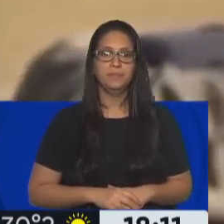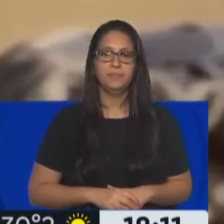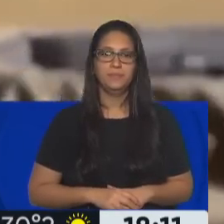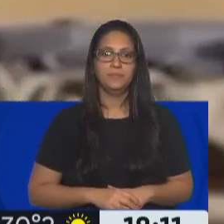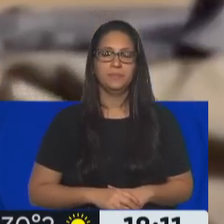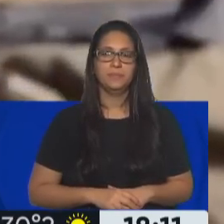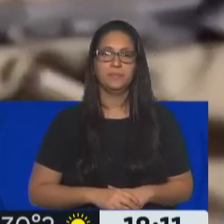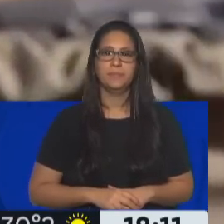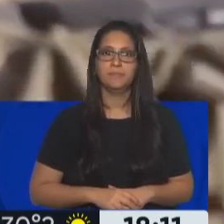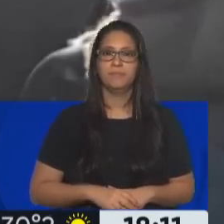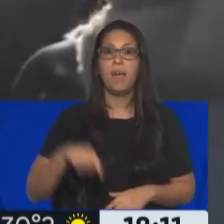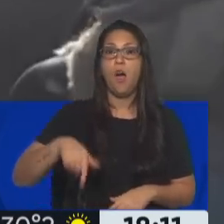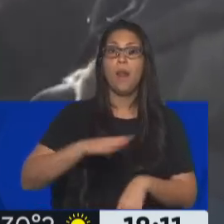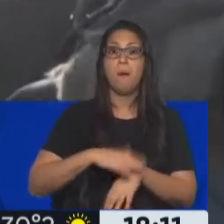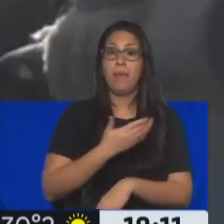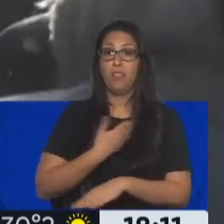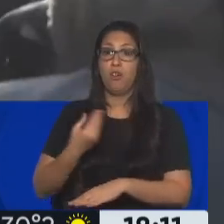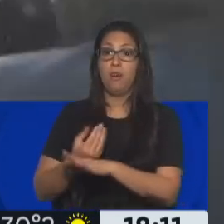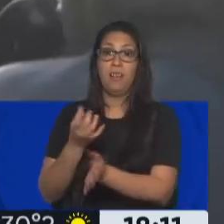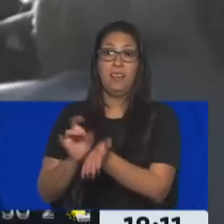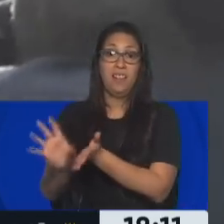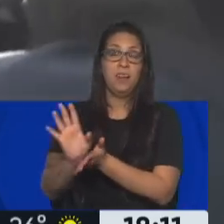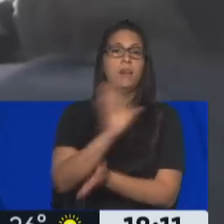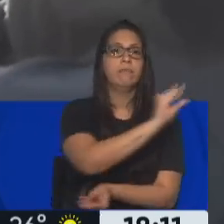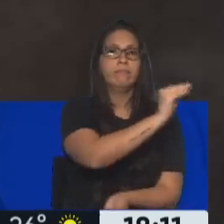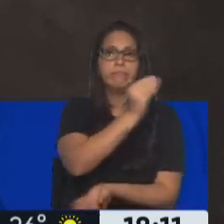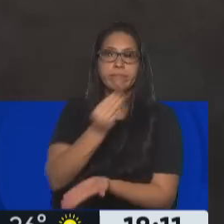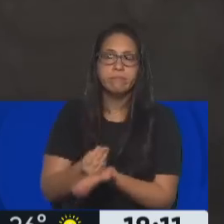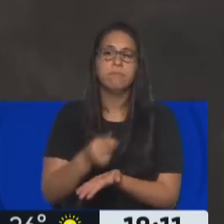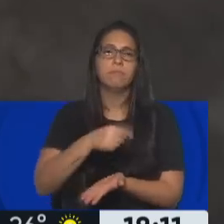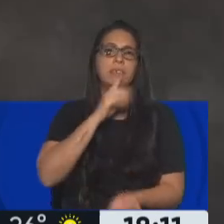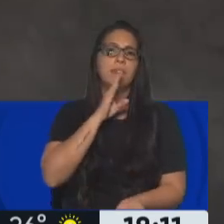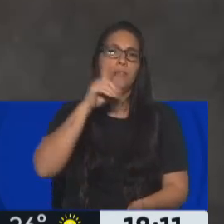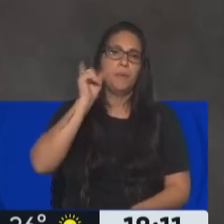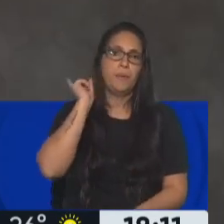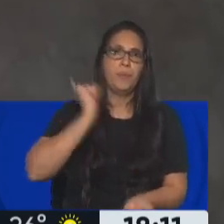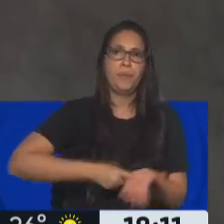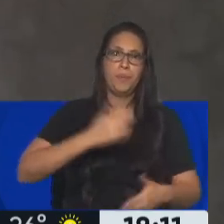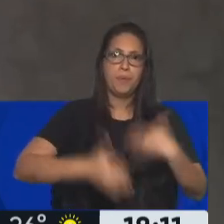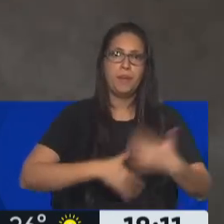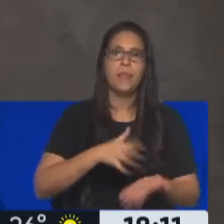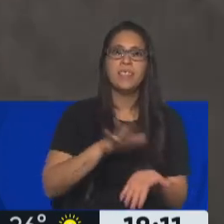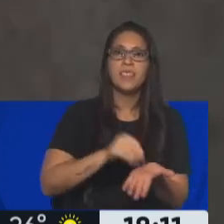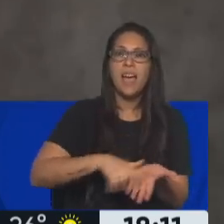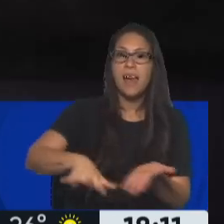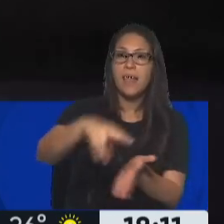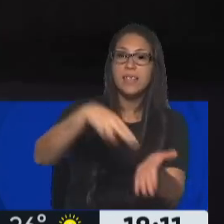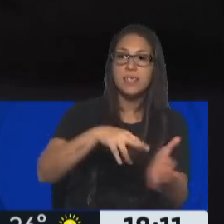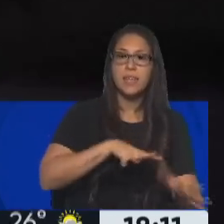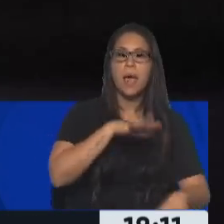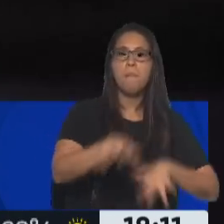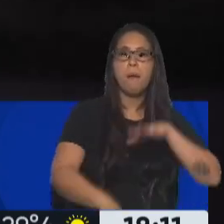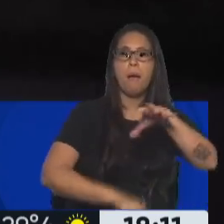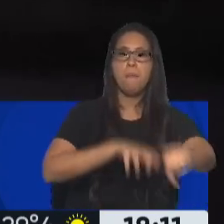En el contexto de la transición, Israel tomó decisiones drásticas. Avanzó decenas de kilómetros en territorio sirio, capturando la